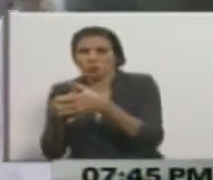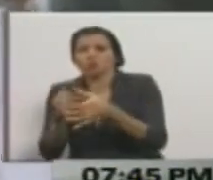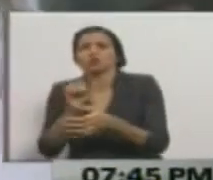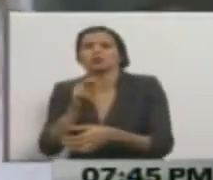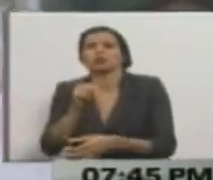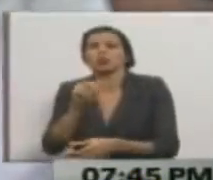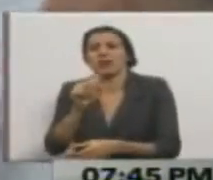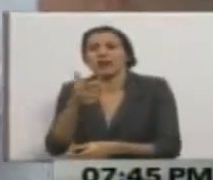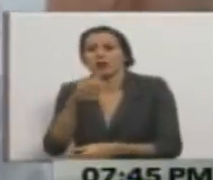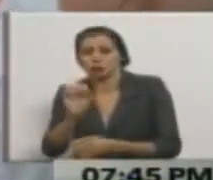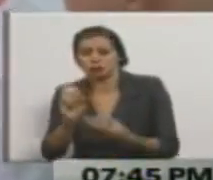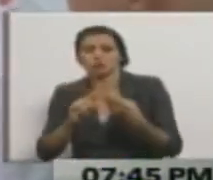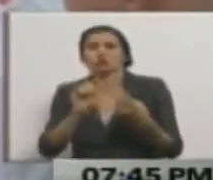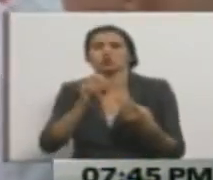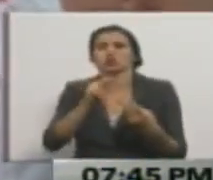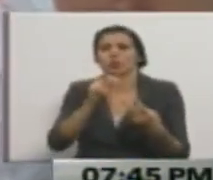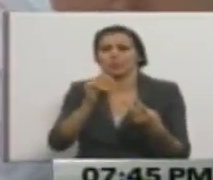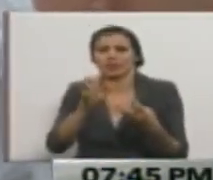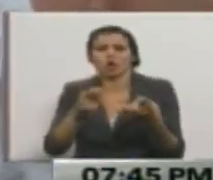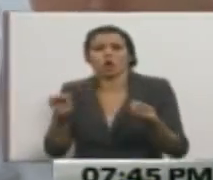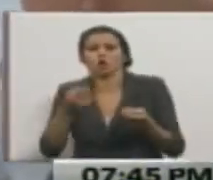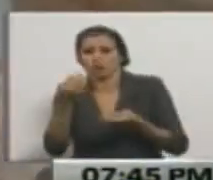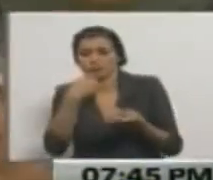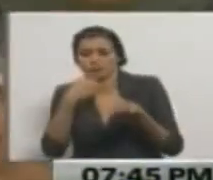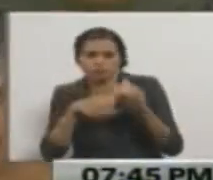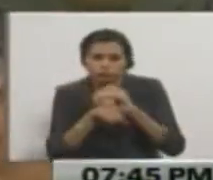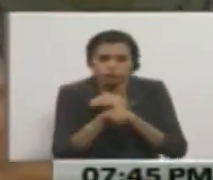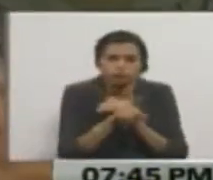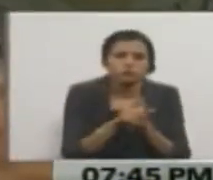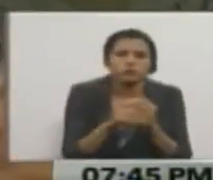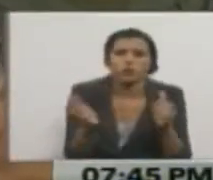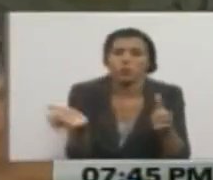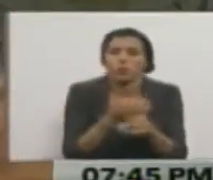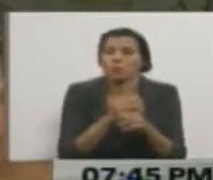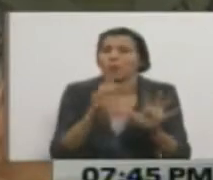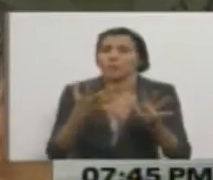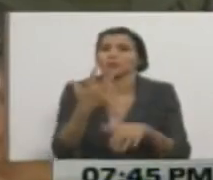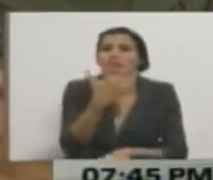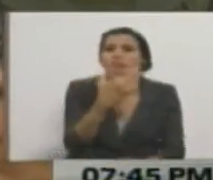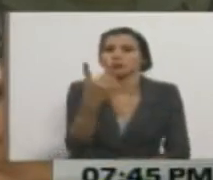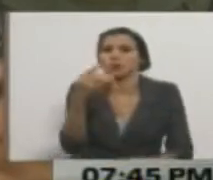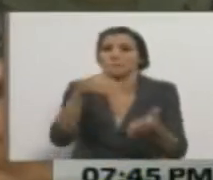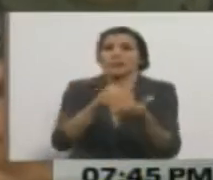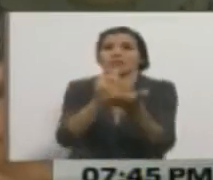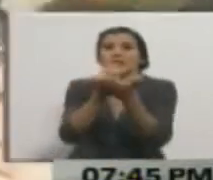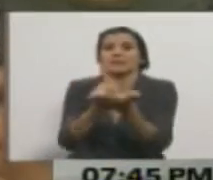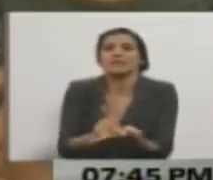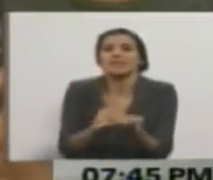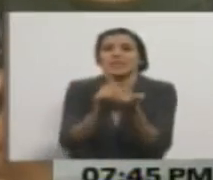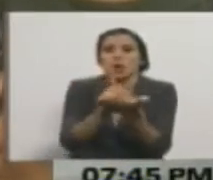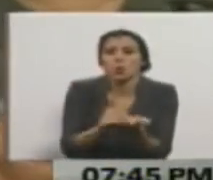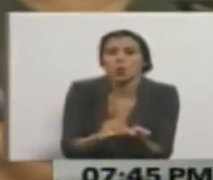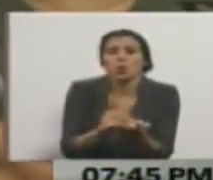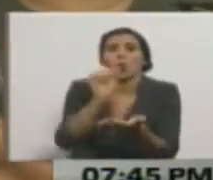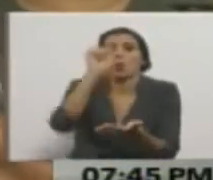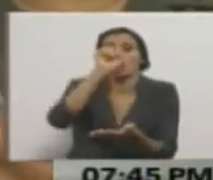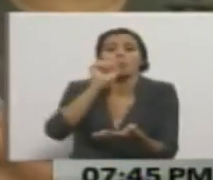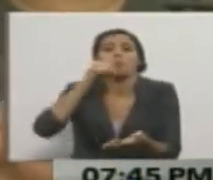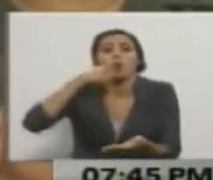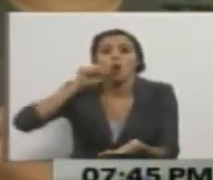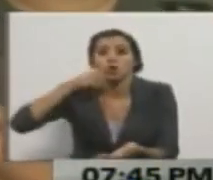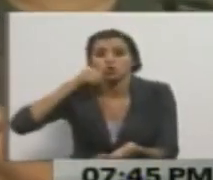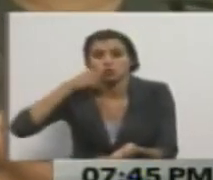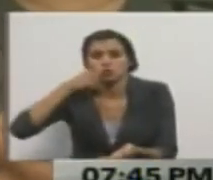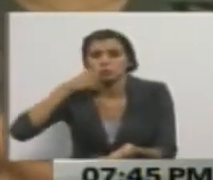Contraloría Sanitaria, hicieron el hallazgo de aproximadamente 31.000 kilos de pollo. La